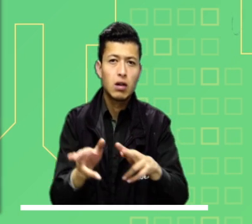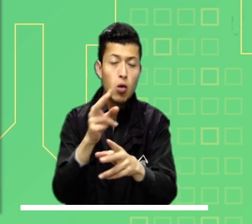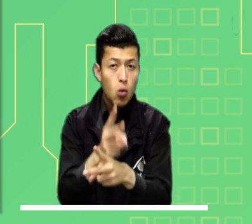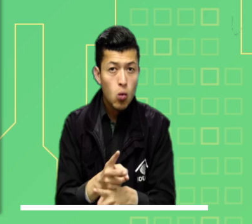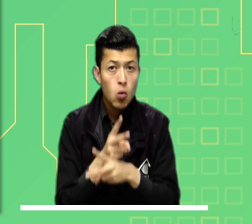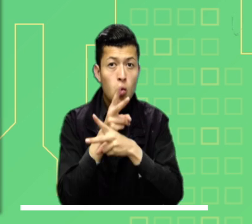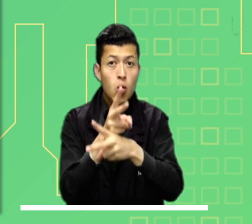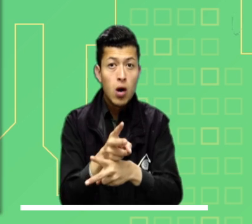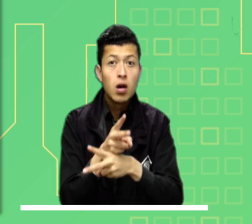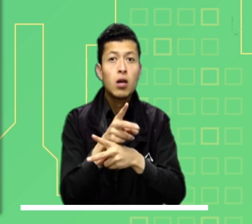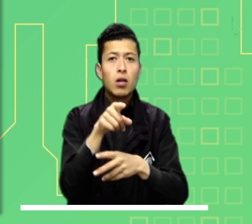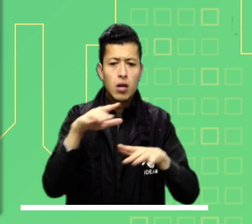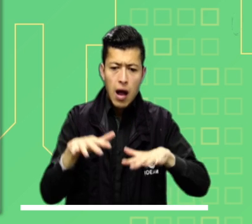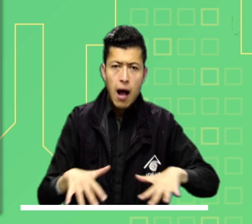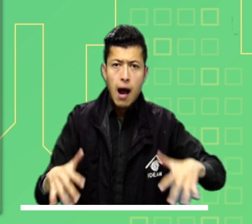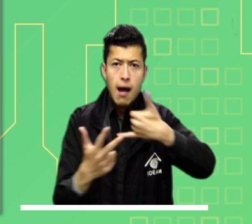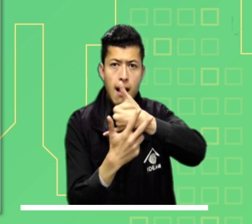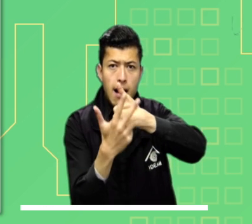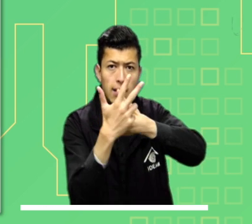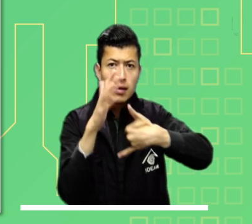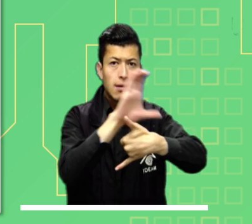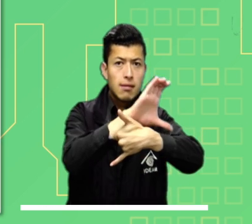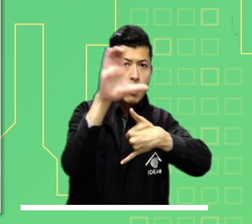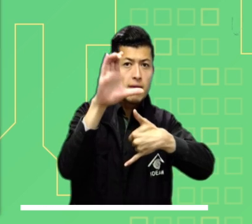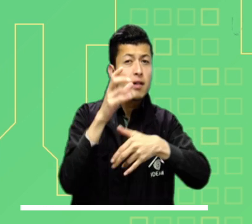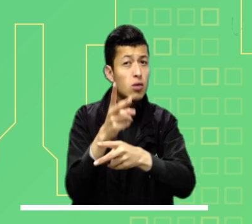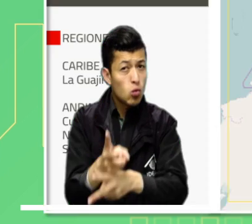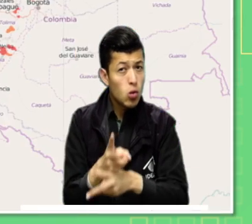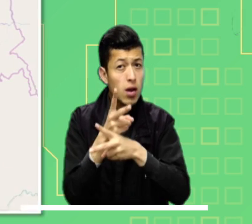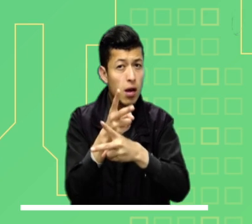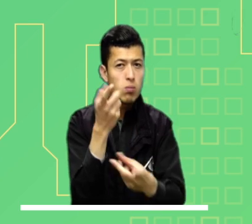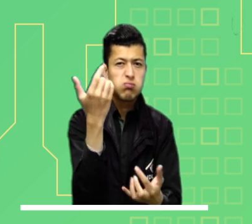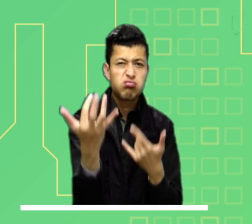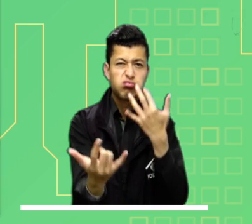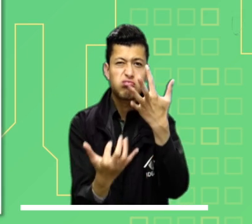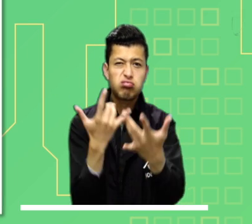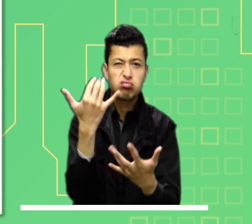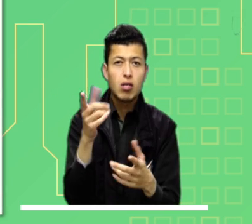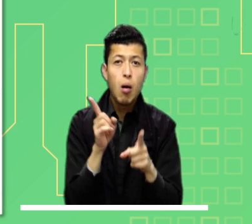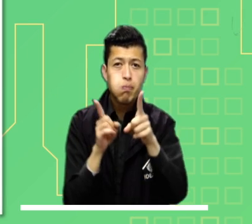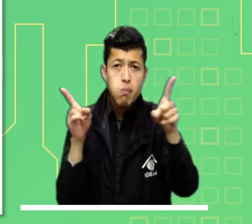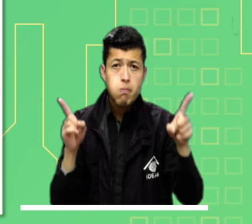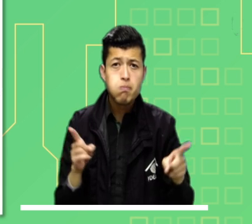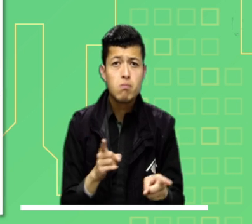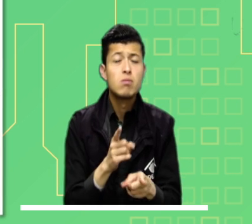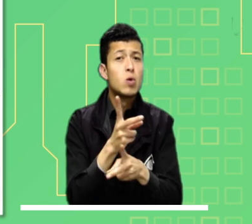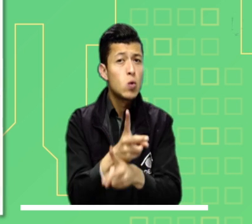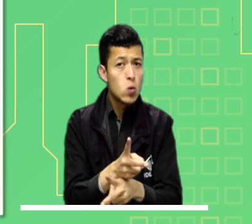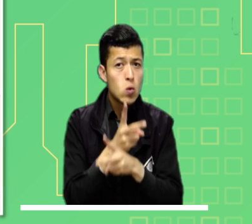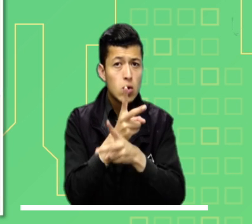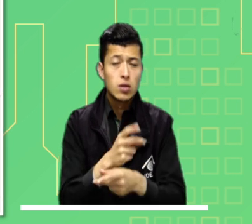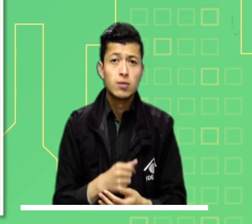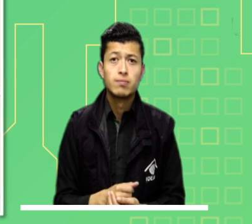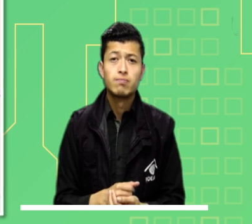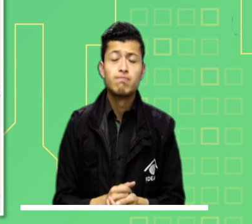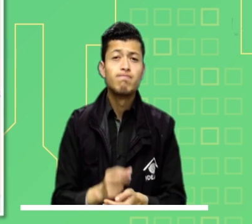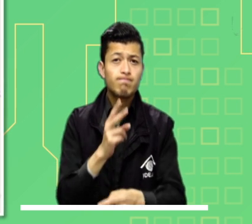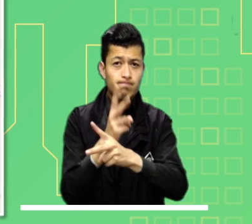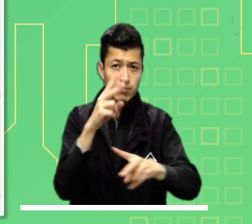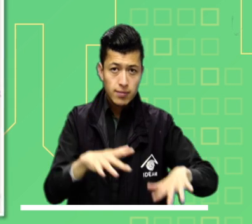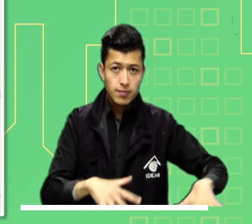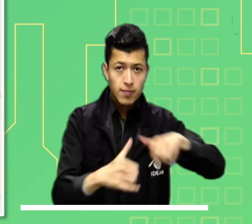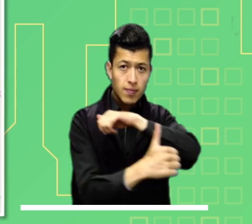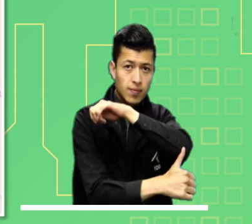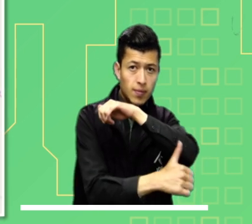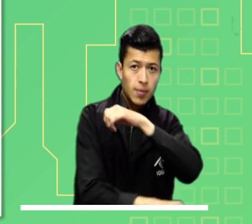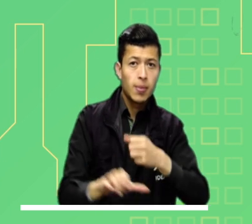posibles crecientes súbitas y niveles altos de los ríos. Si se encuentran en la zona andina y región Caribe, posibles incendios en varios